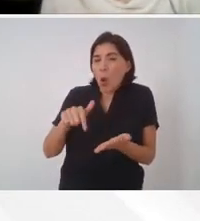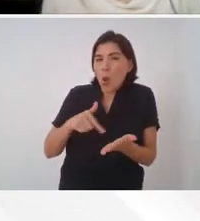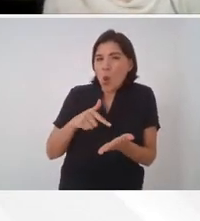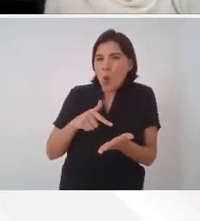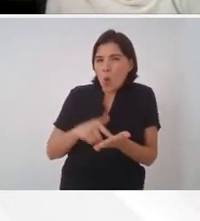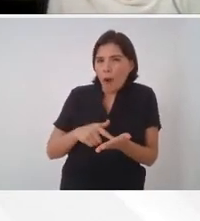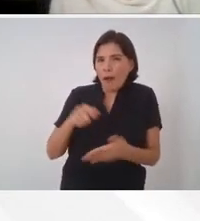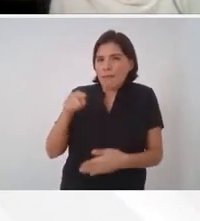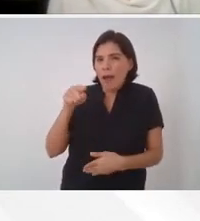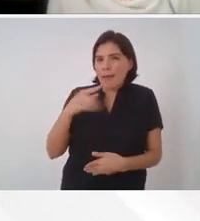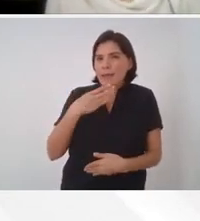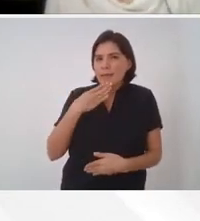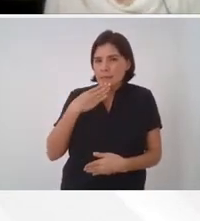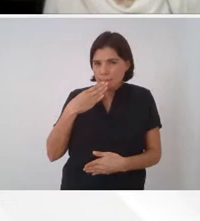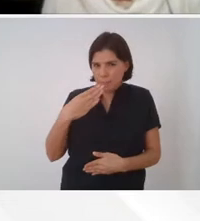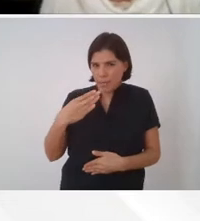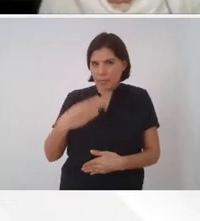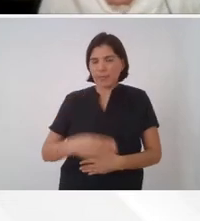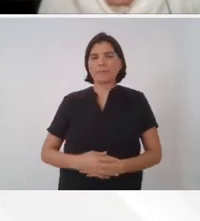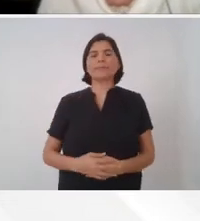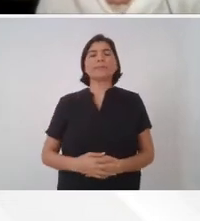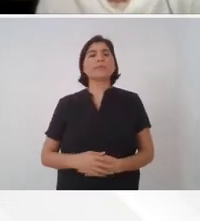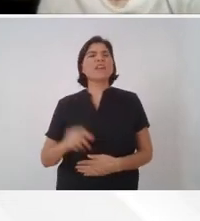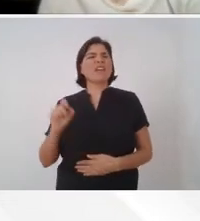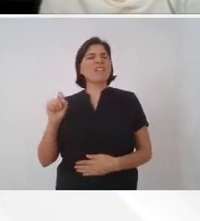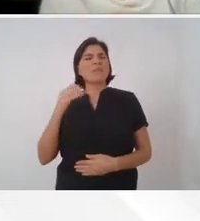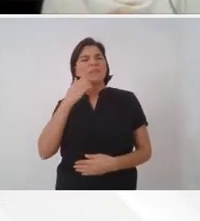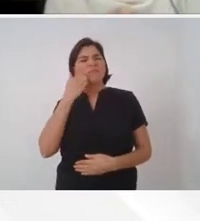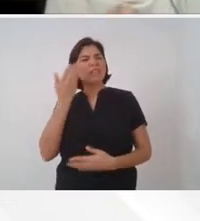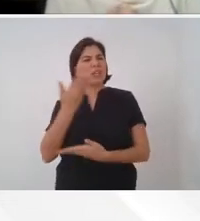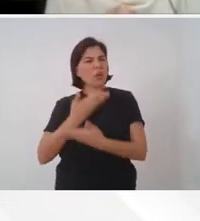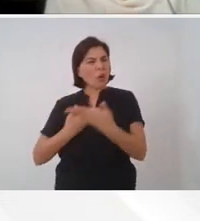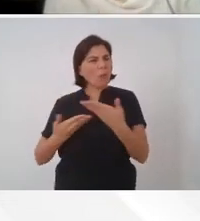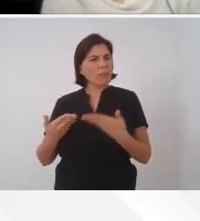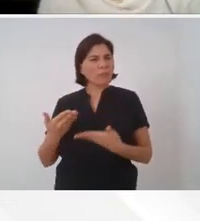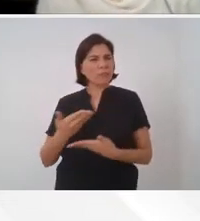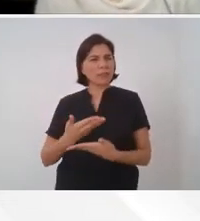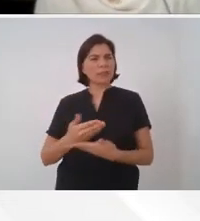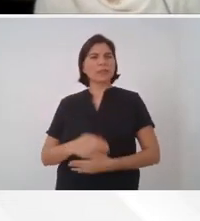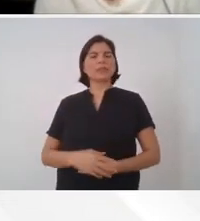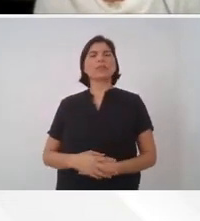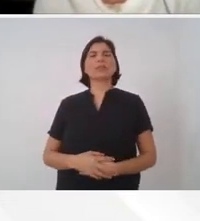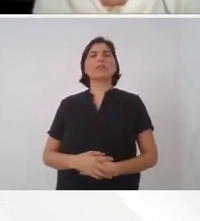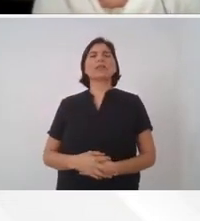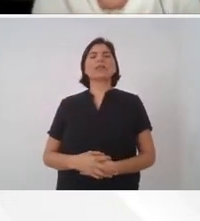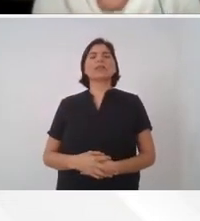quiero compartir también a ustedes, ahorita vamos a seguir con la preparación de los espacios,